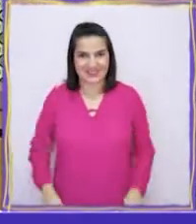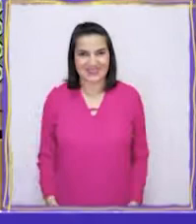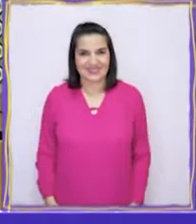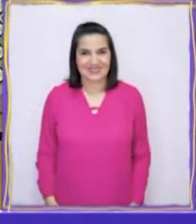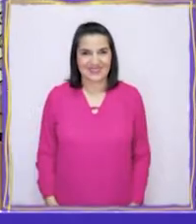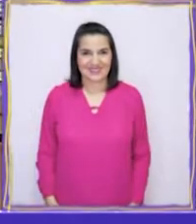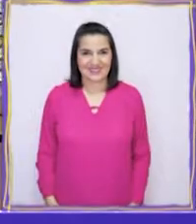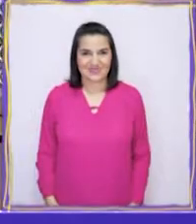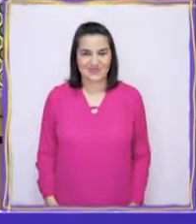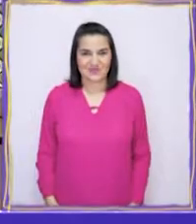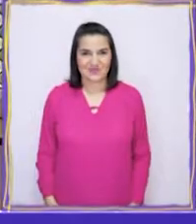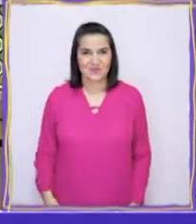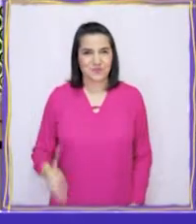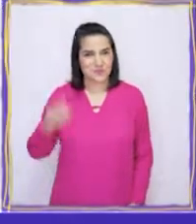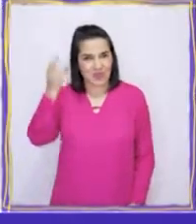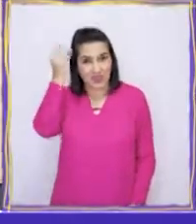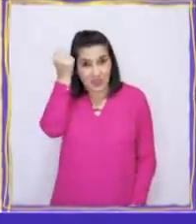preparados?